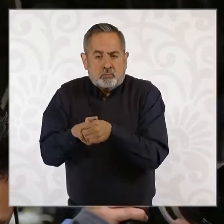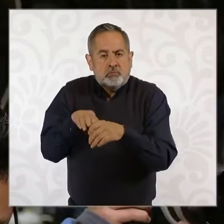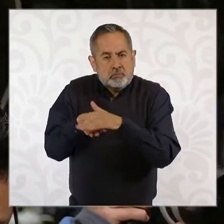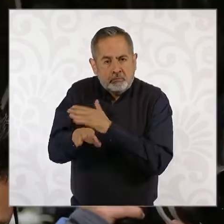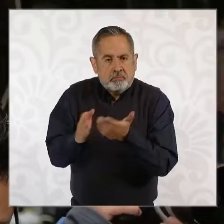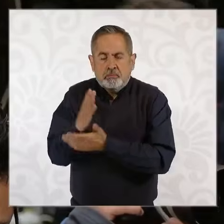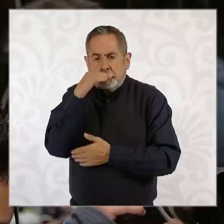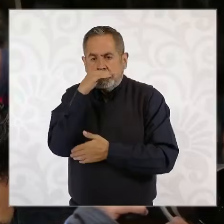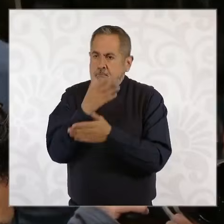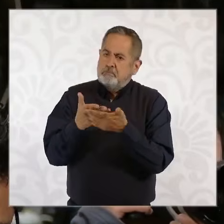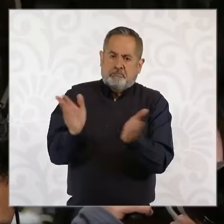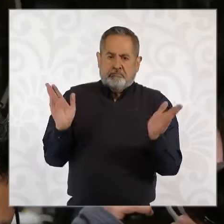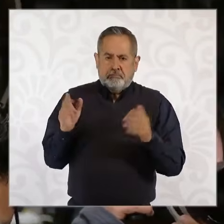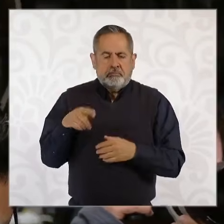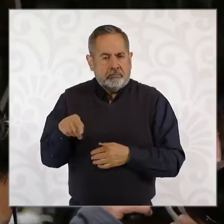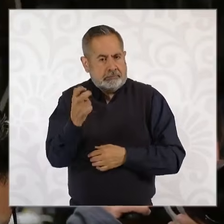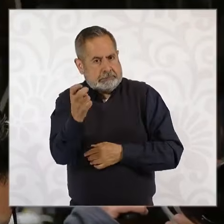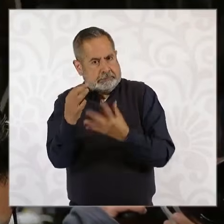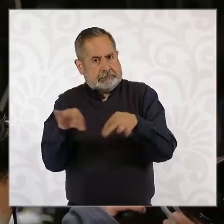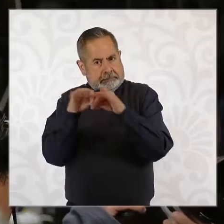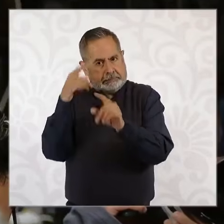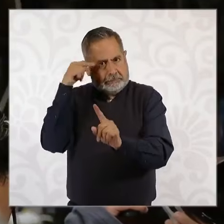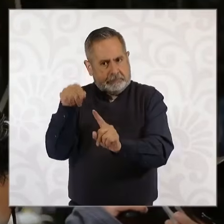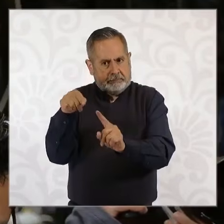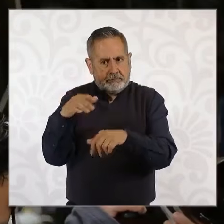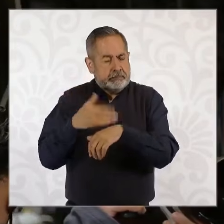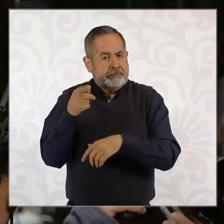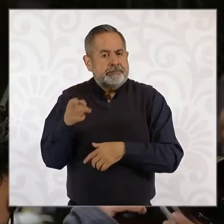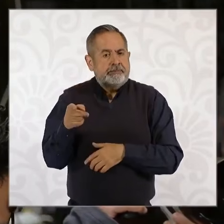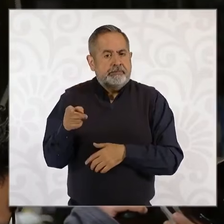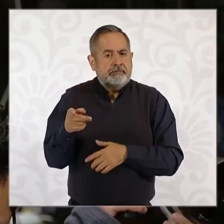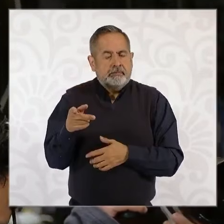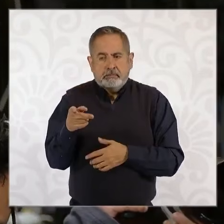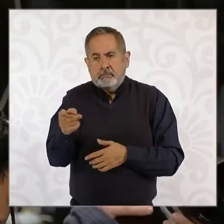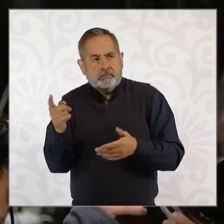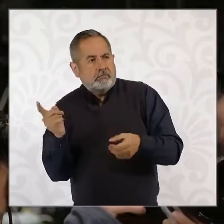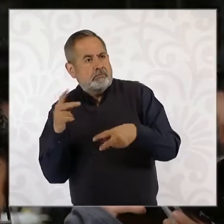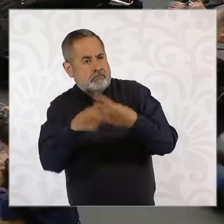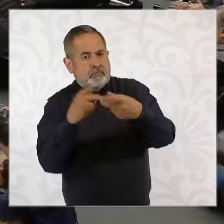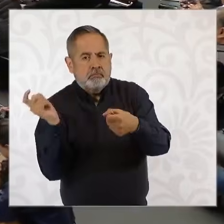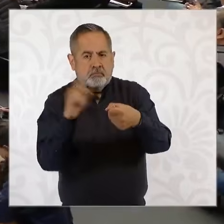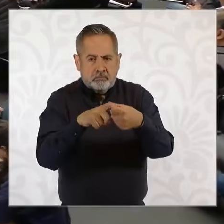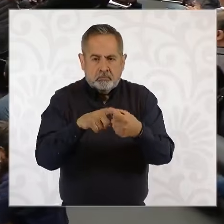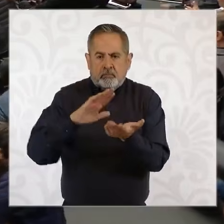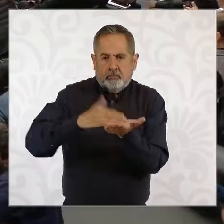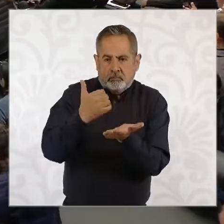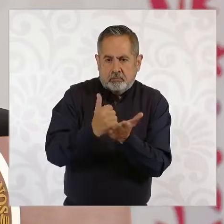poquito acerca de la importancia de que pues vayan a registrarse. Sí,